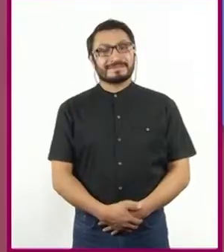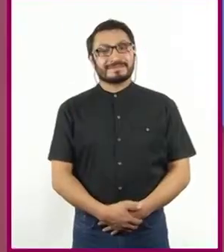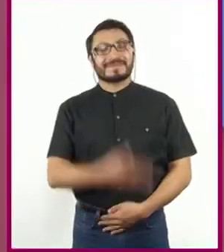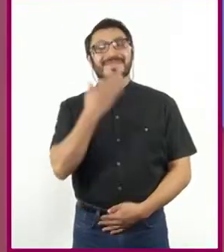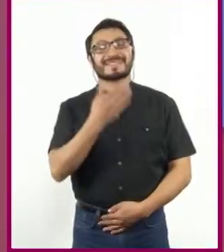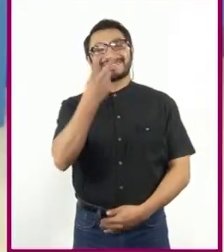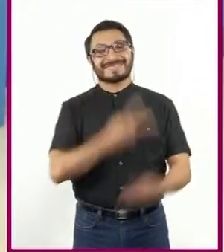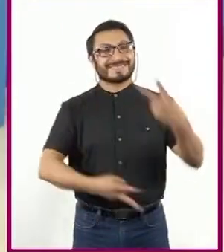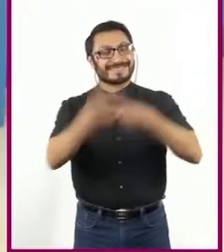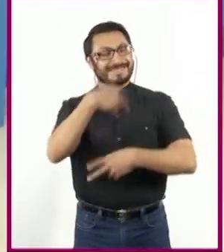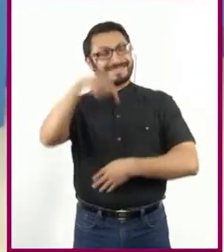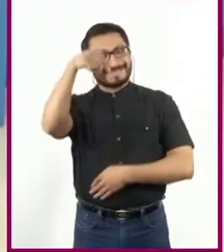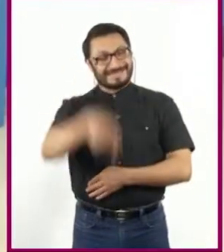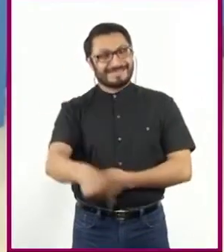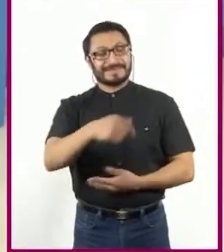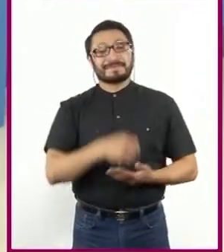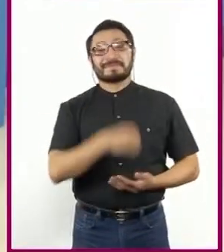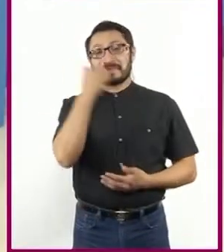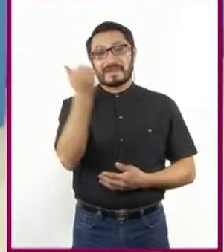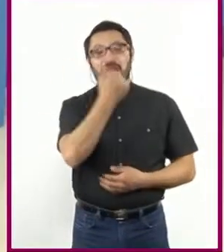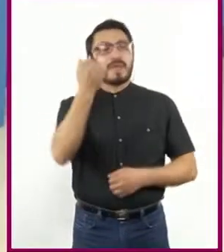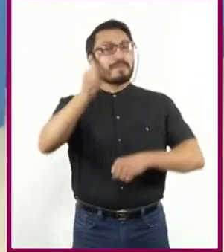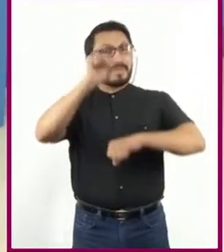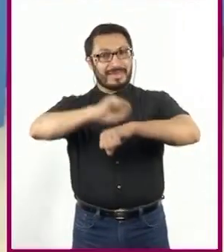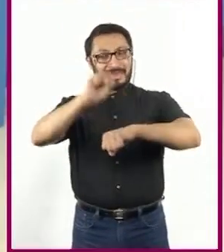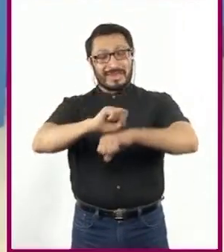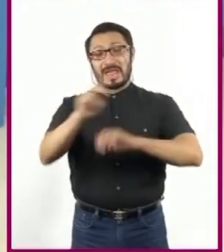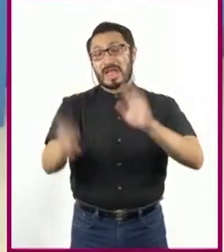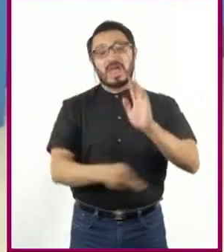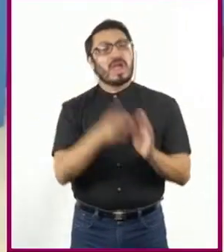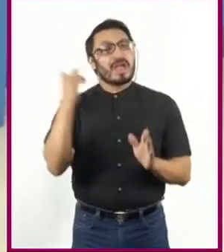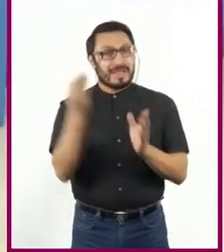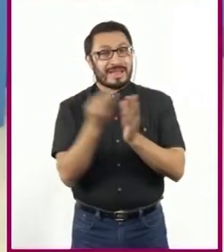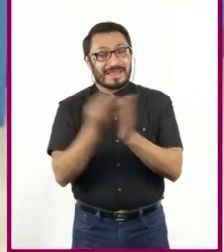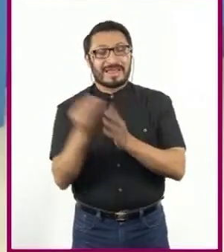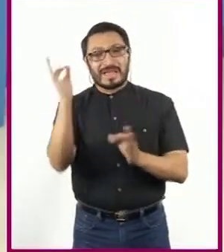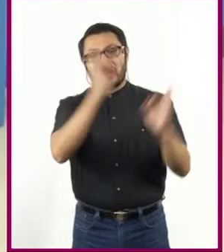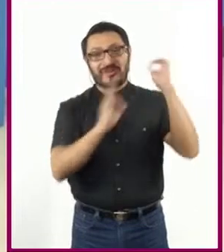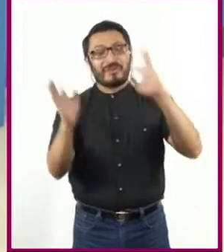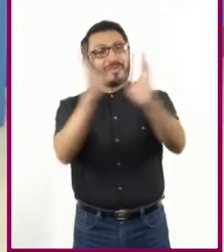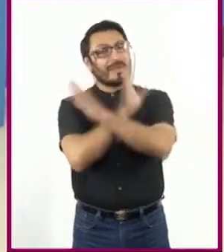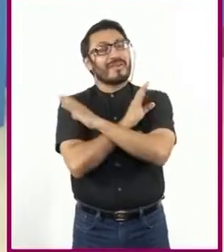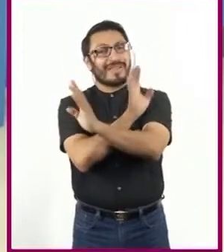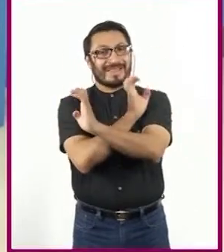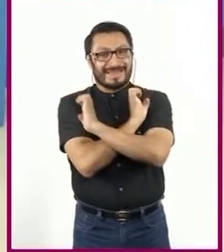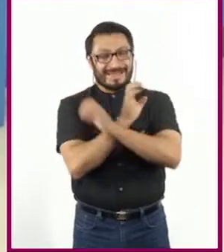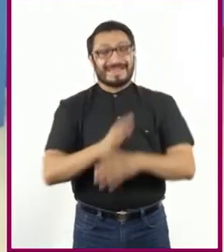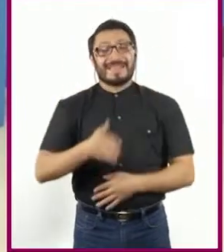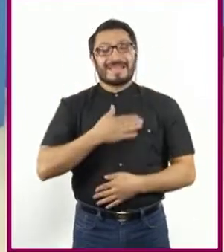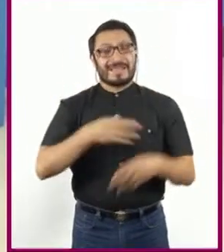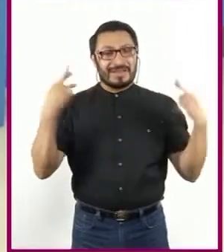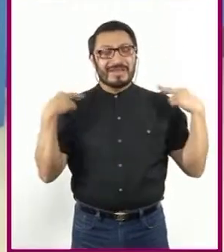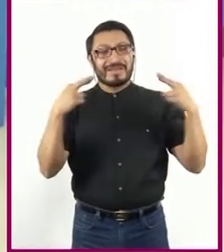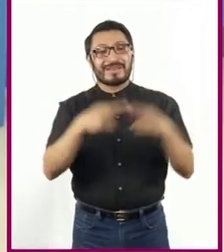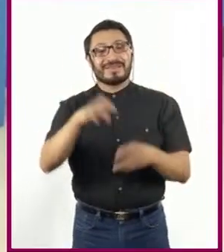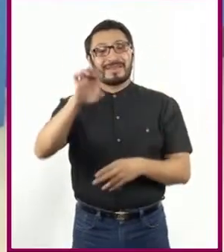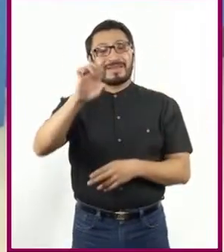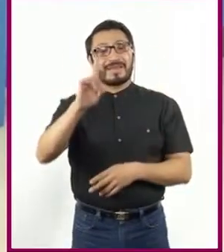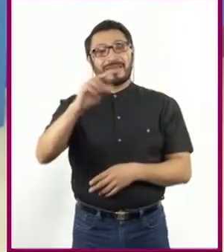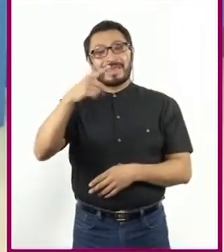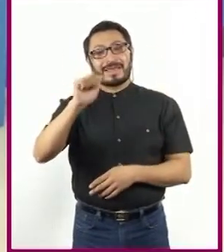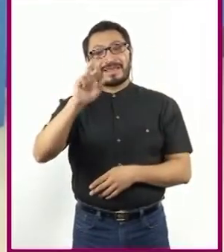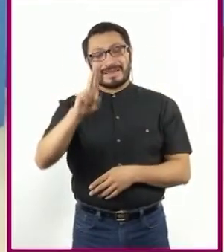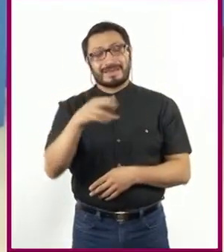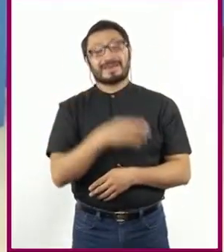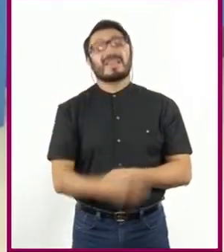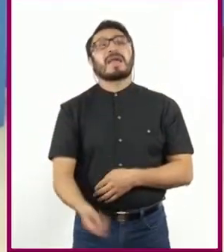Bienvenidas y bienvenidos, estudiantes de secundaria, a una sesión más de formación cívica y ética. Soy el profesor Edgar Coyote y